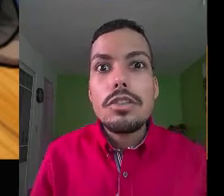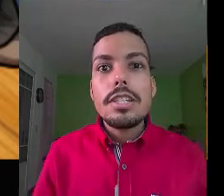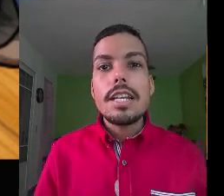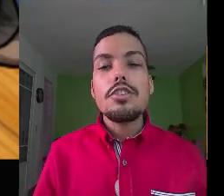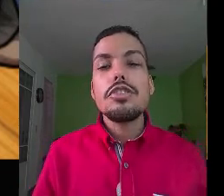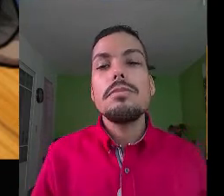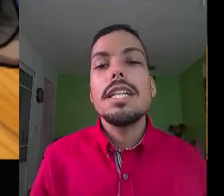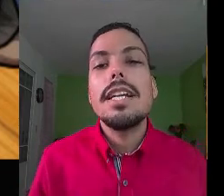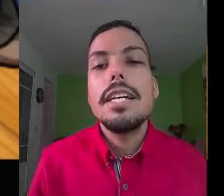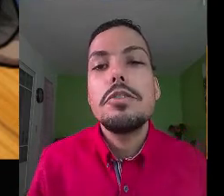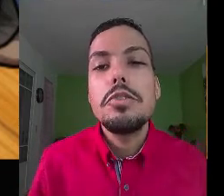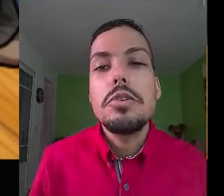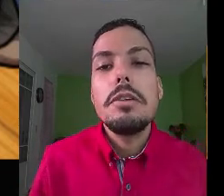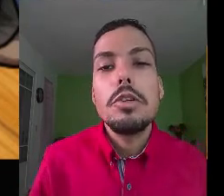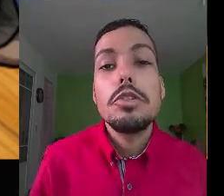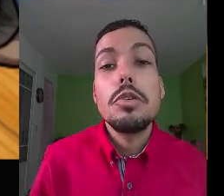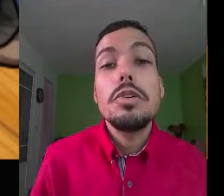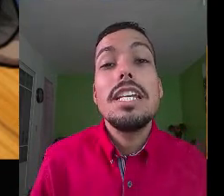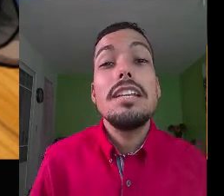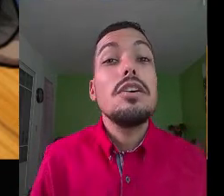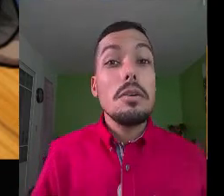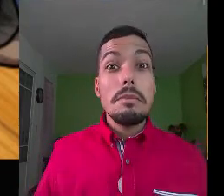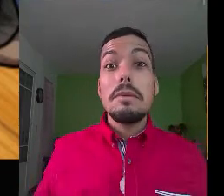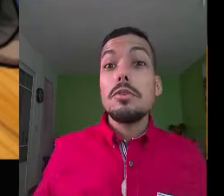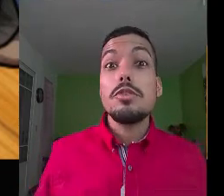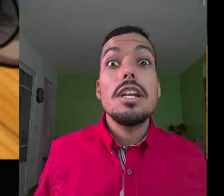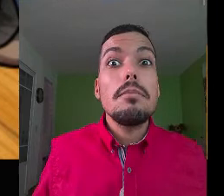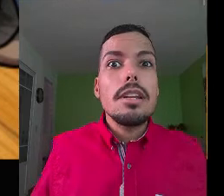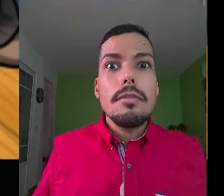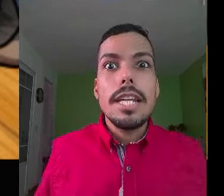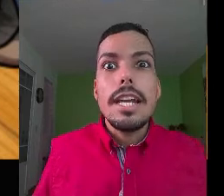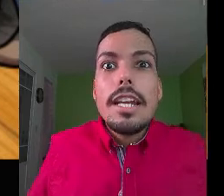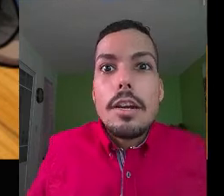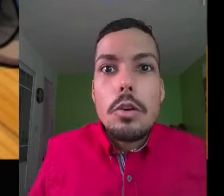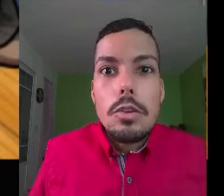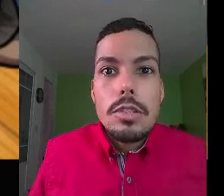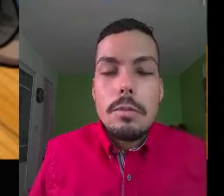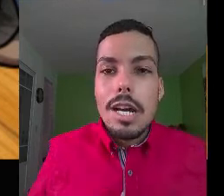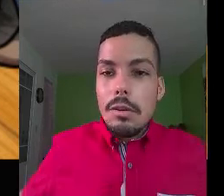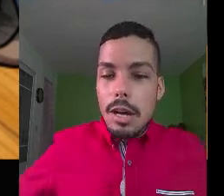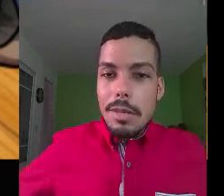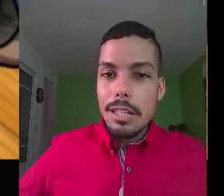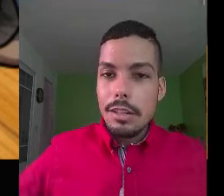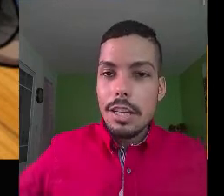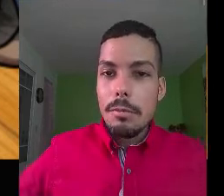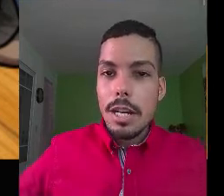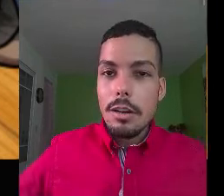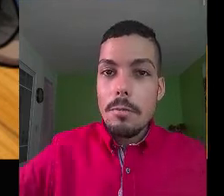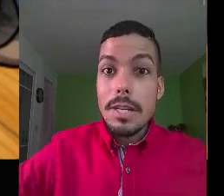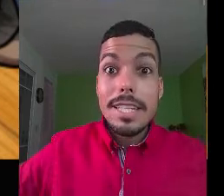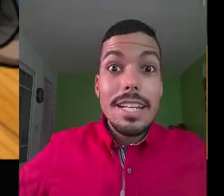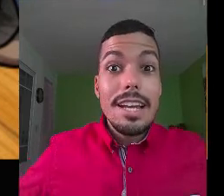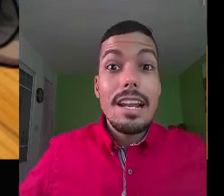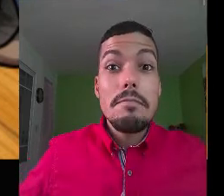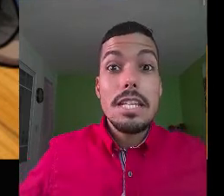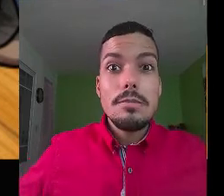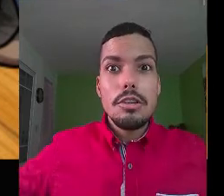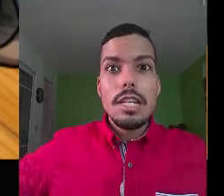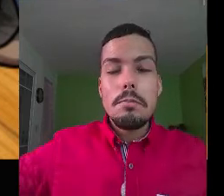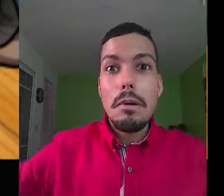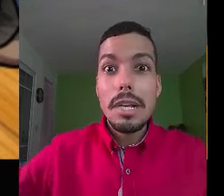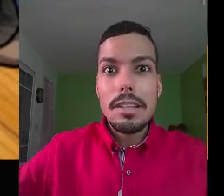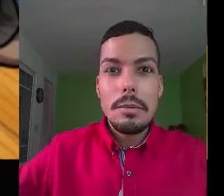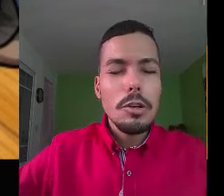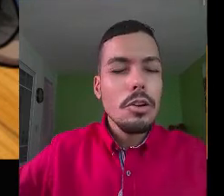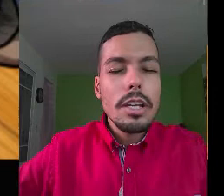vamos a conocer y nos va a traer un nuevo sonido. A mí me emociona porque mire, conocemos a nuevos amiguitos que nos van a acompañar y de al